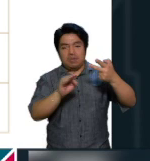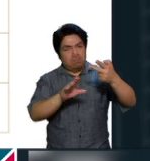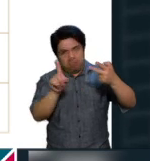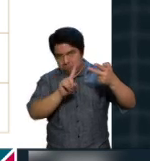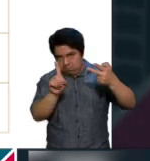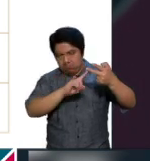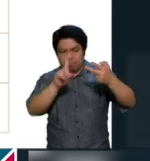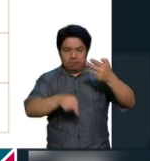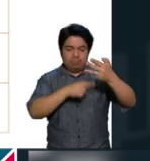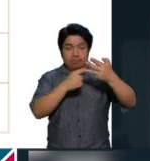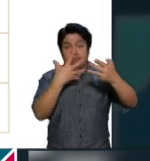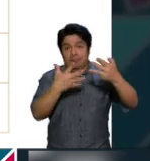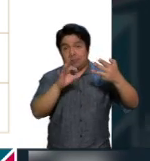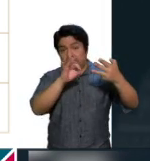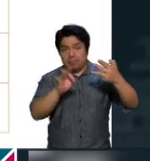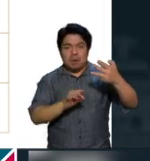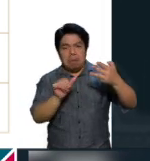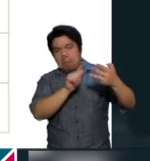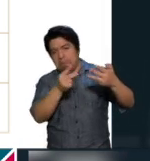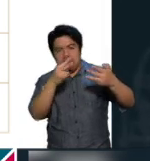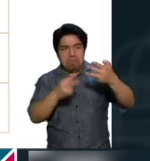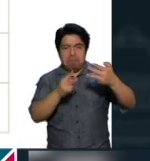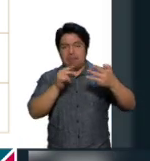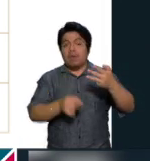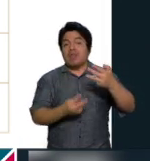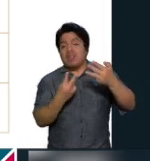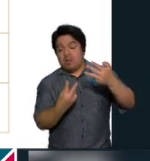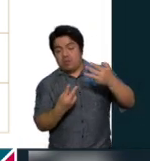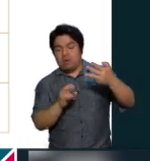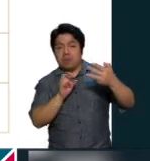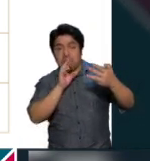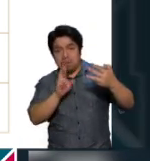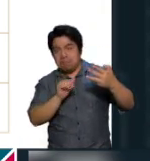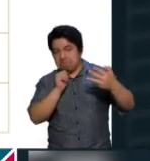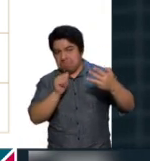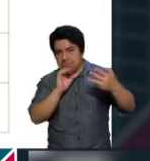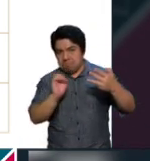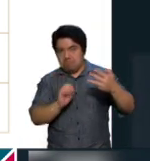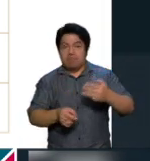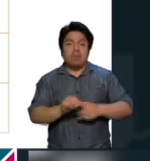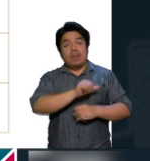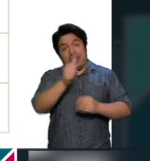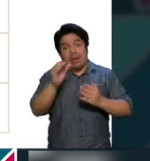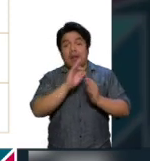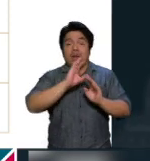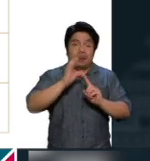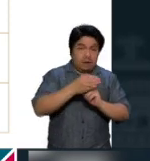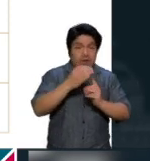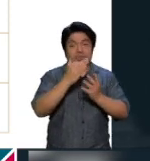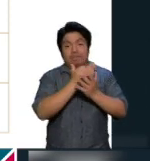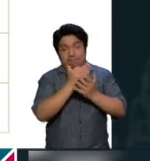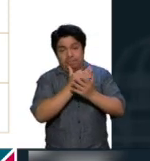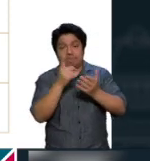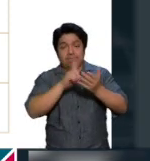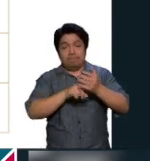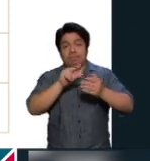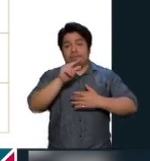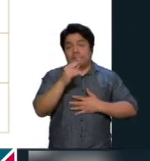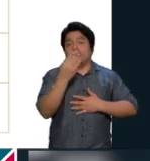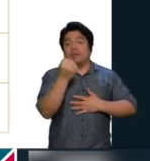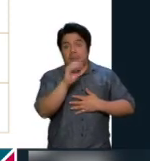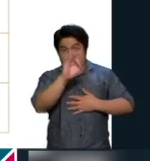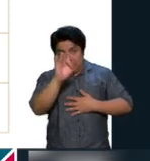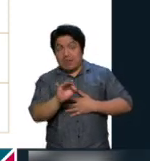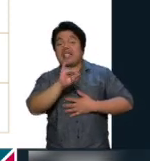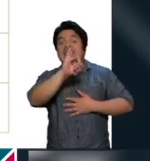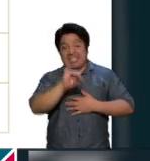desacuerdo, 5% ni una ni otra y 2% que no contestó. Mientras que la Comisión Nacional de Encuestas de Morena obtuvo 89%